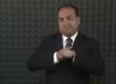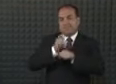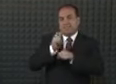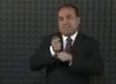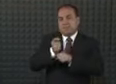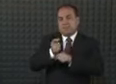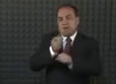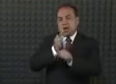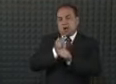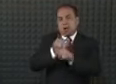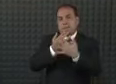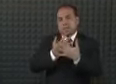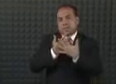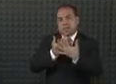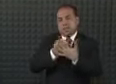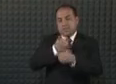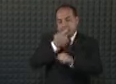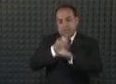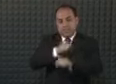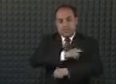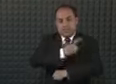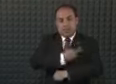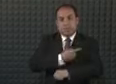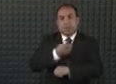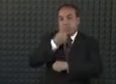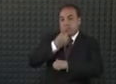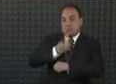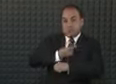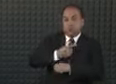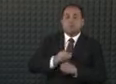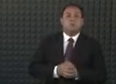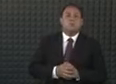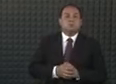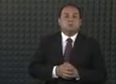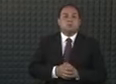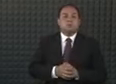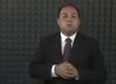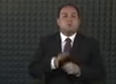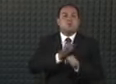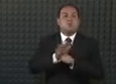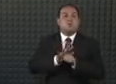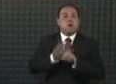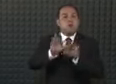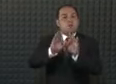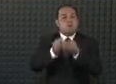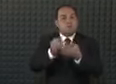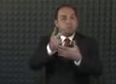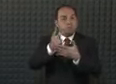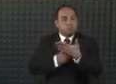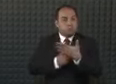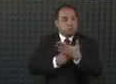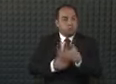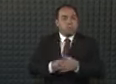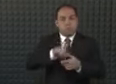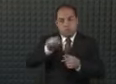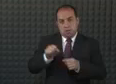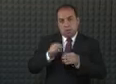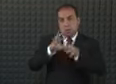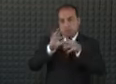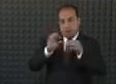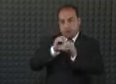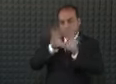todo, estamos esperando a la Secretaría de Salud para que nos diga cuál va a ser el mecanismo y ya se los informamos con todo